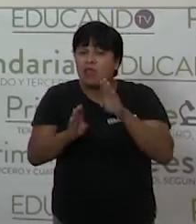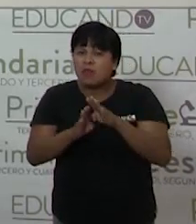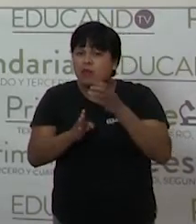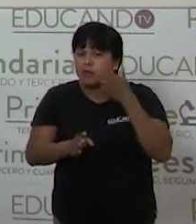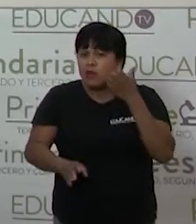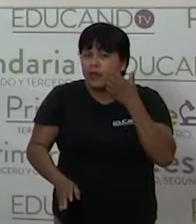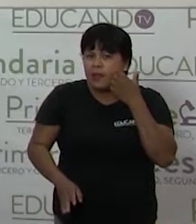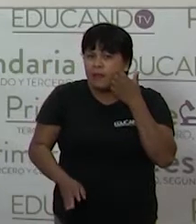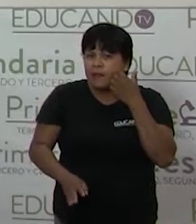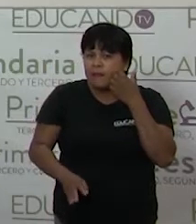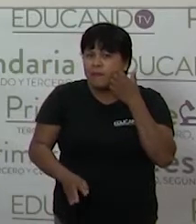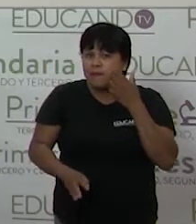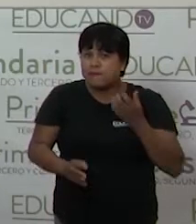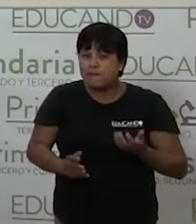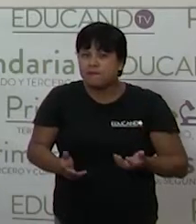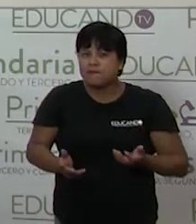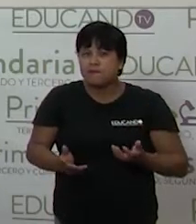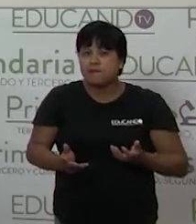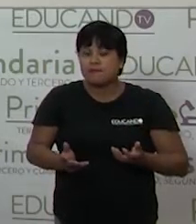follen en la escuela